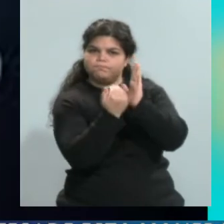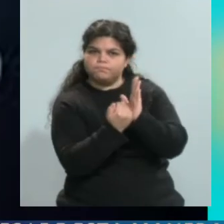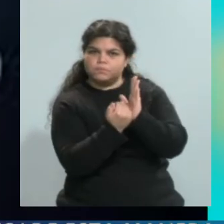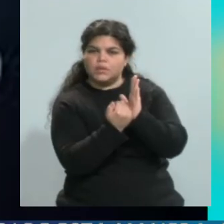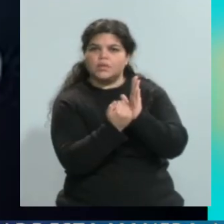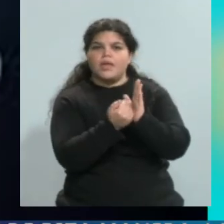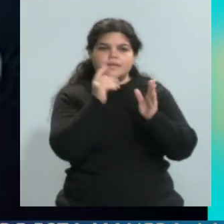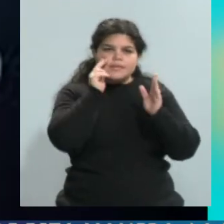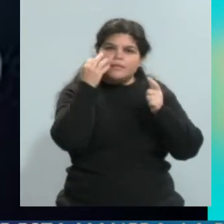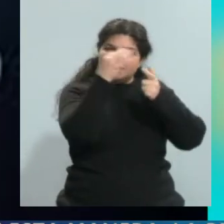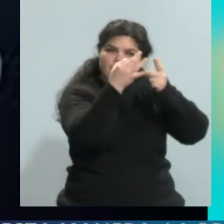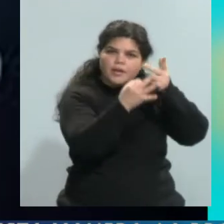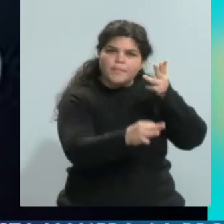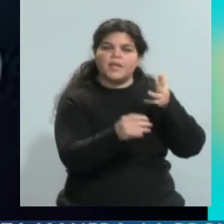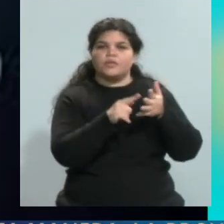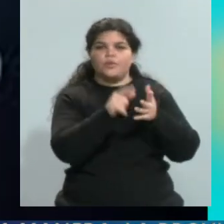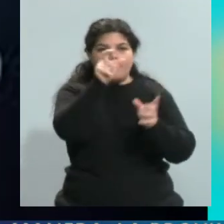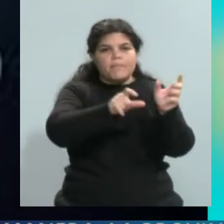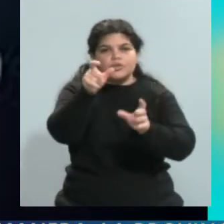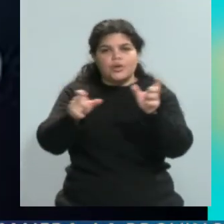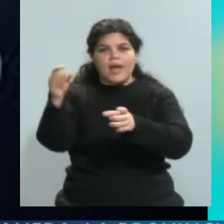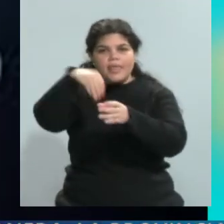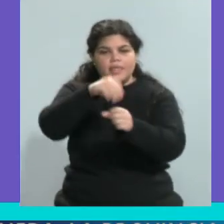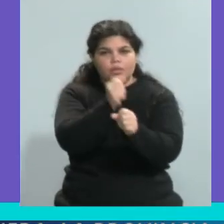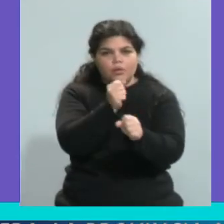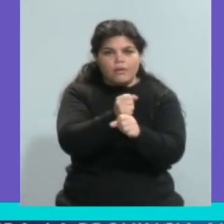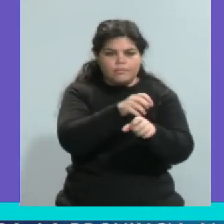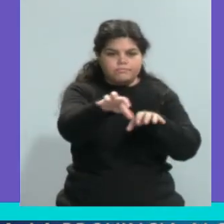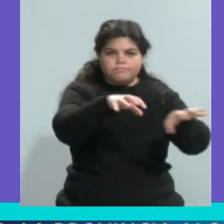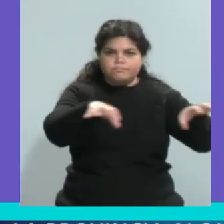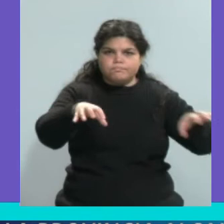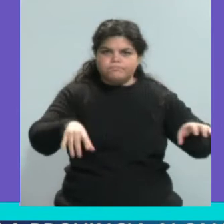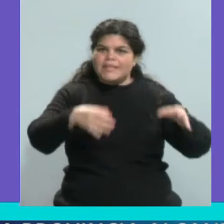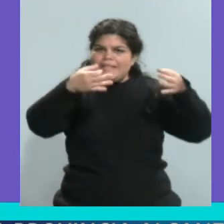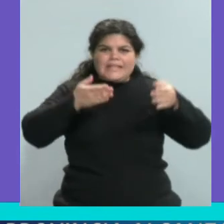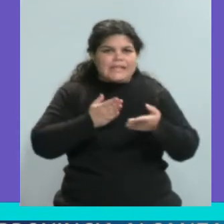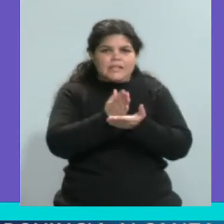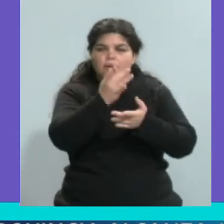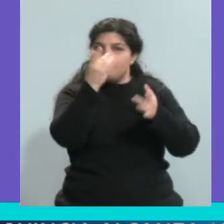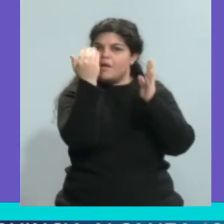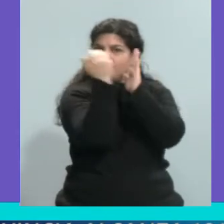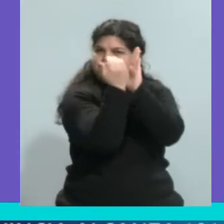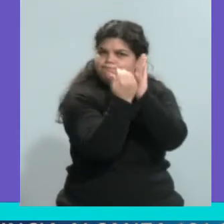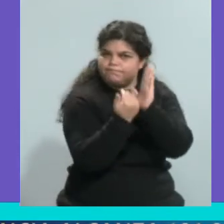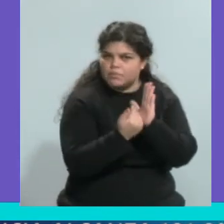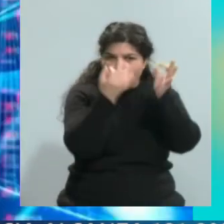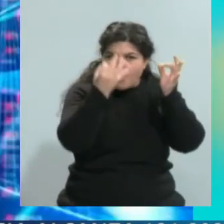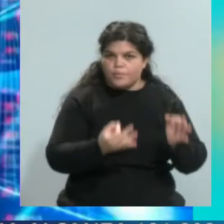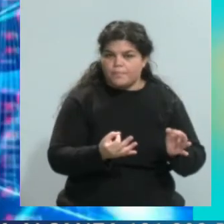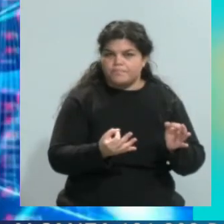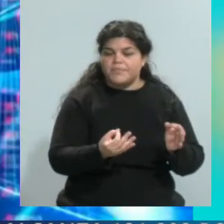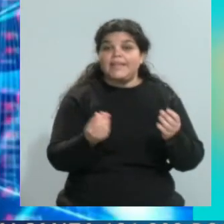los seguimientos, los recursos humanos, que todo tiene un sentido de crecimiento exponencial. Claro. Lo que sucede es que esta profesión,